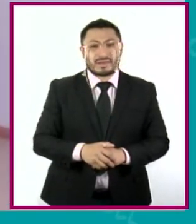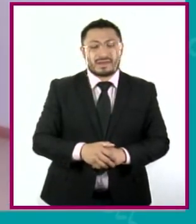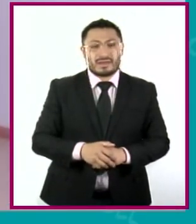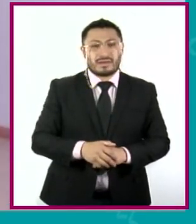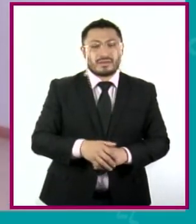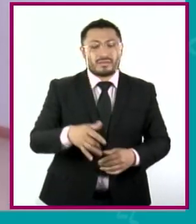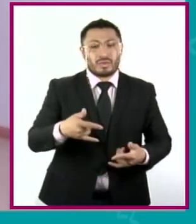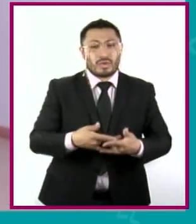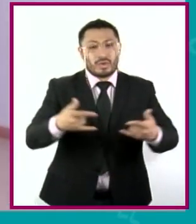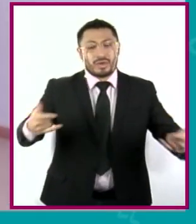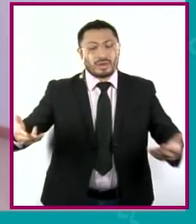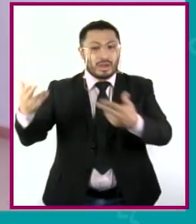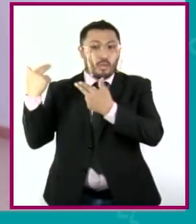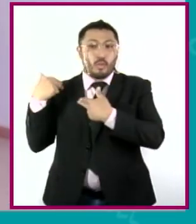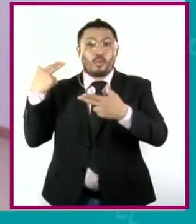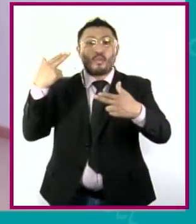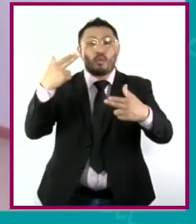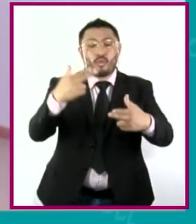Históricamente, quien